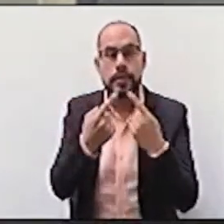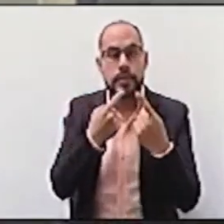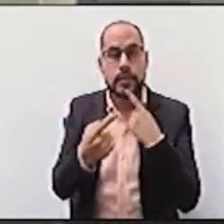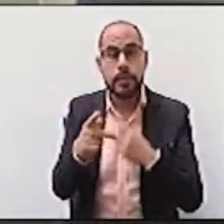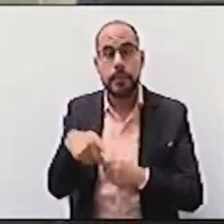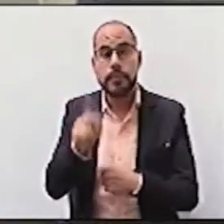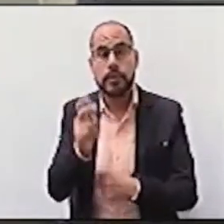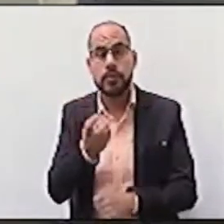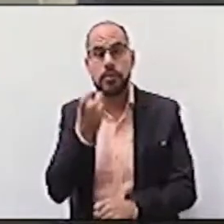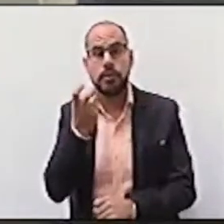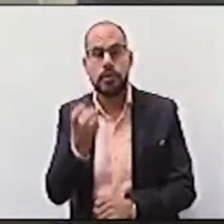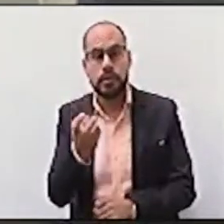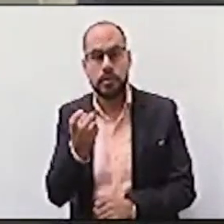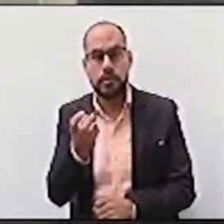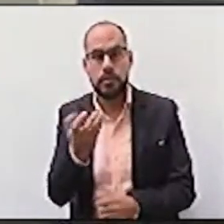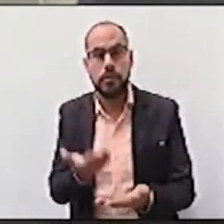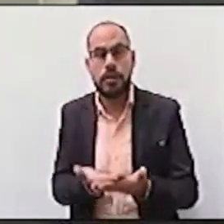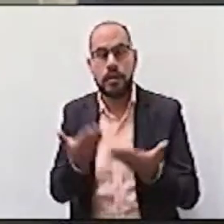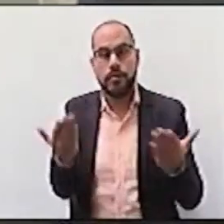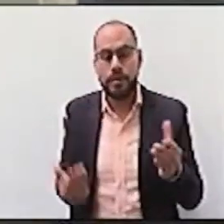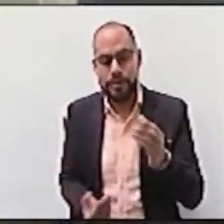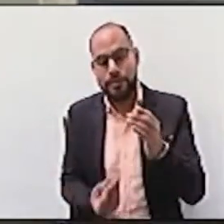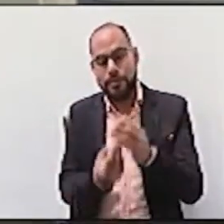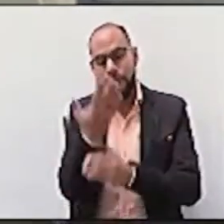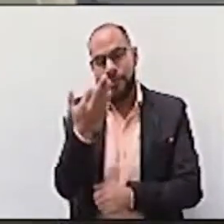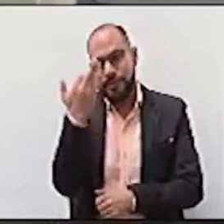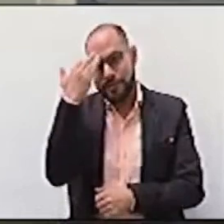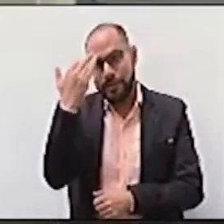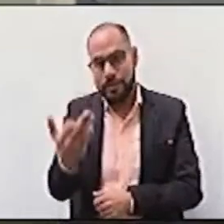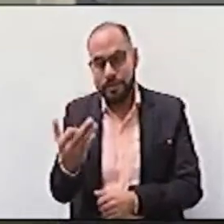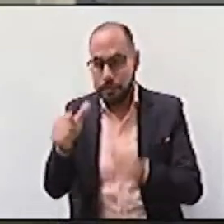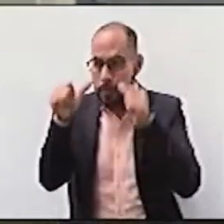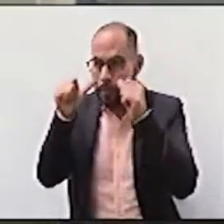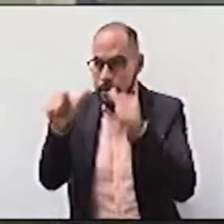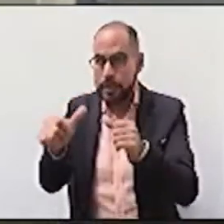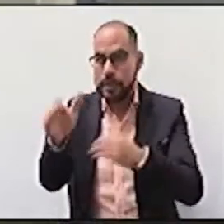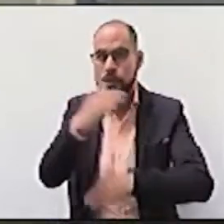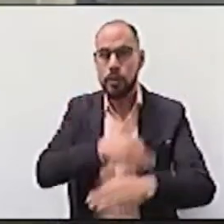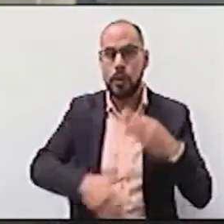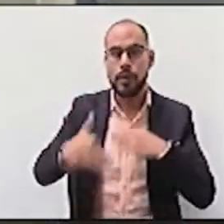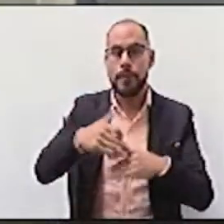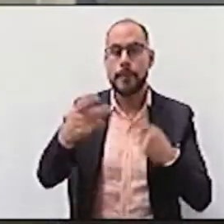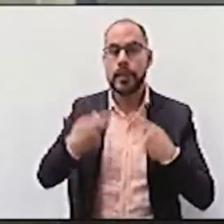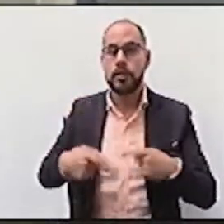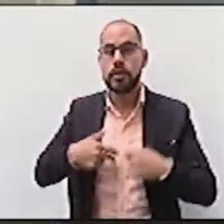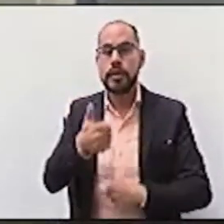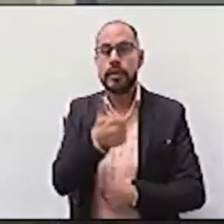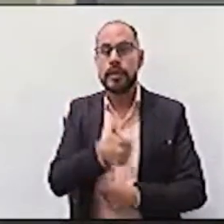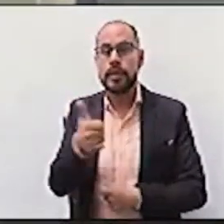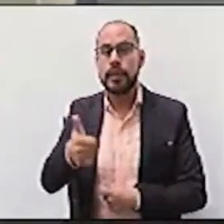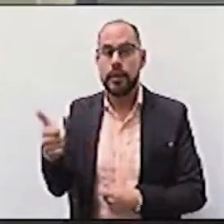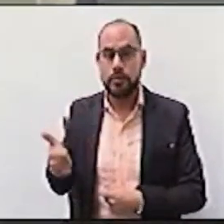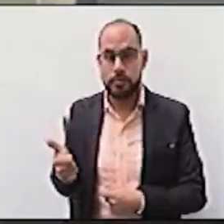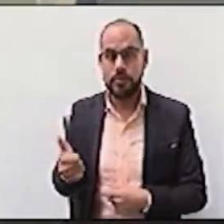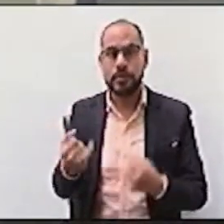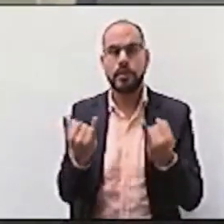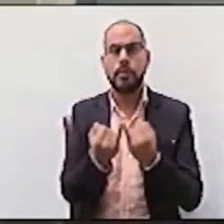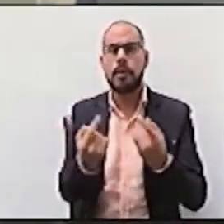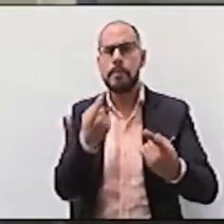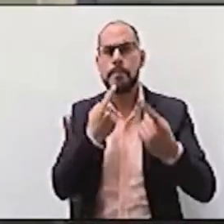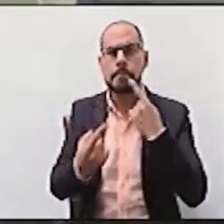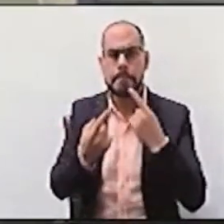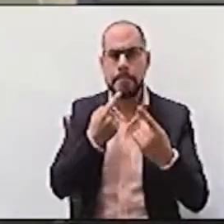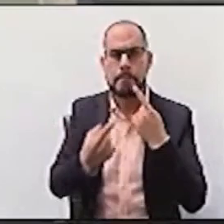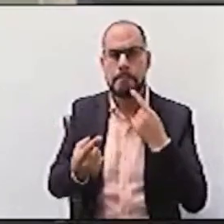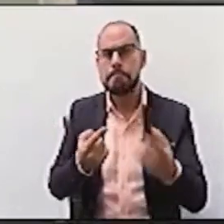son tiempos nuevos, tiempos de escucharlos a todos, tiempos de dialogar